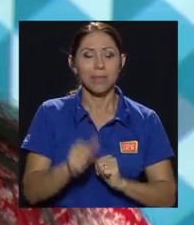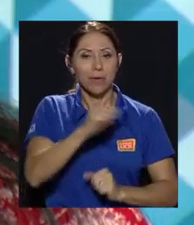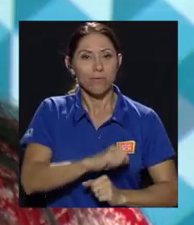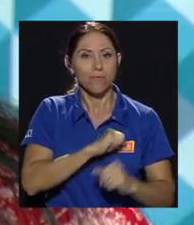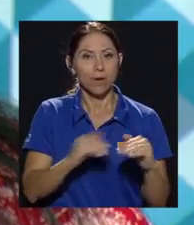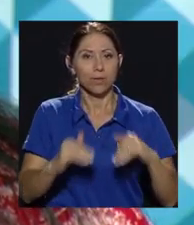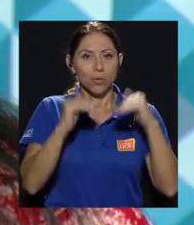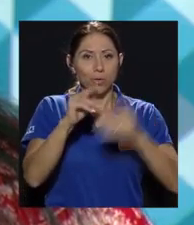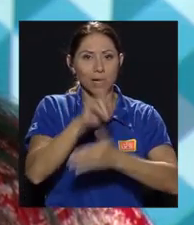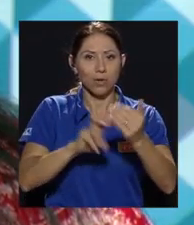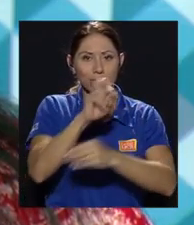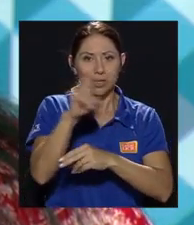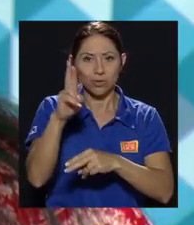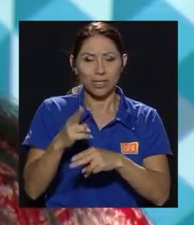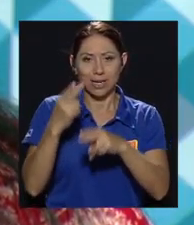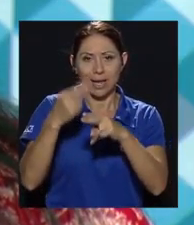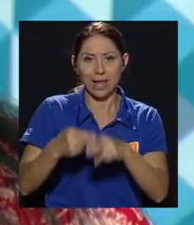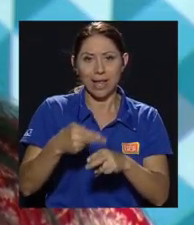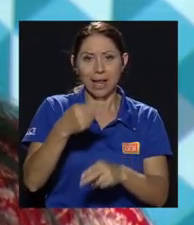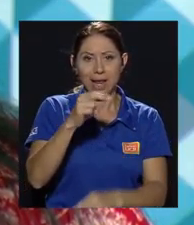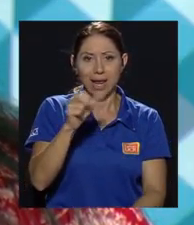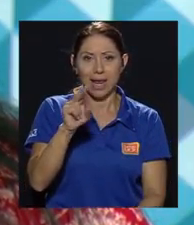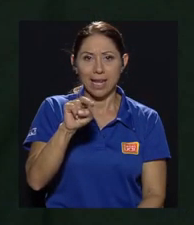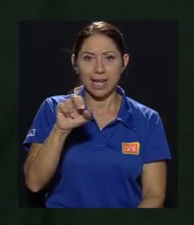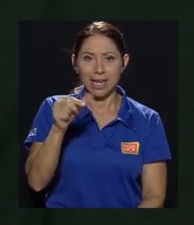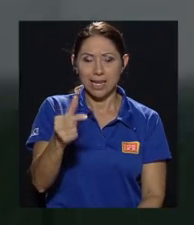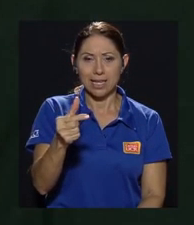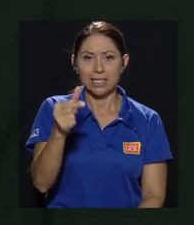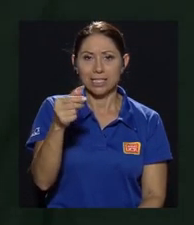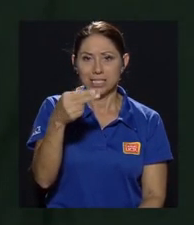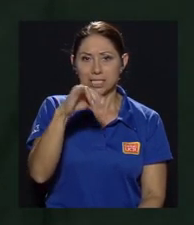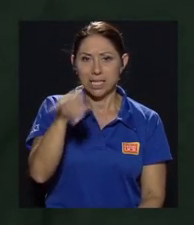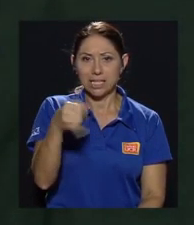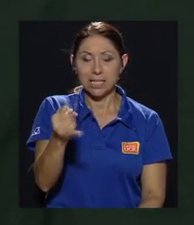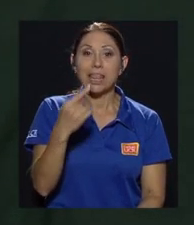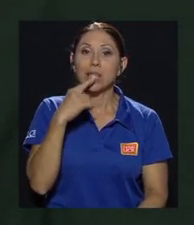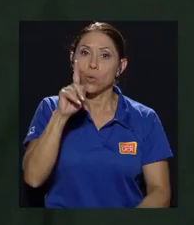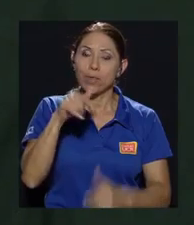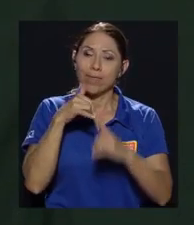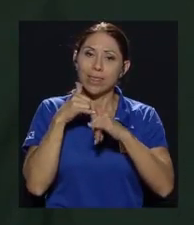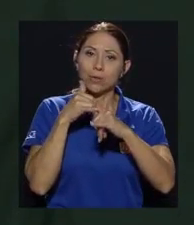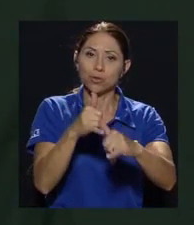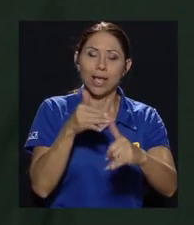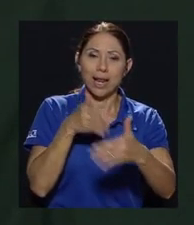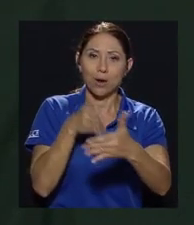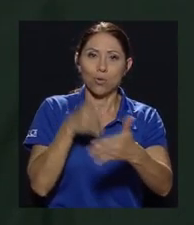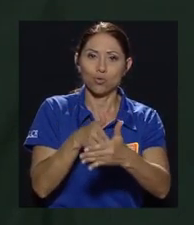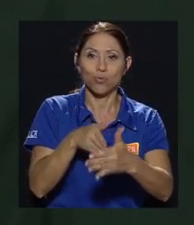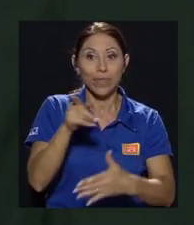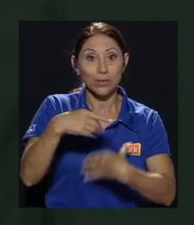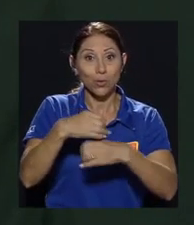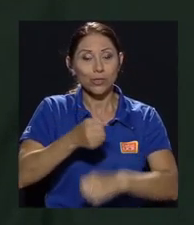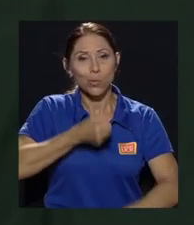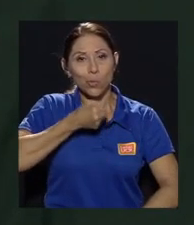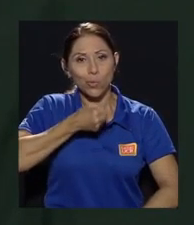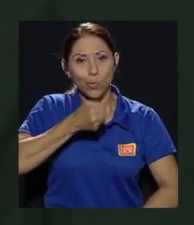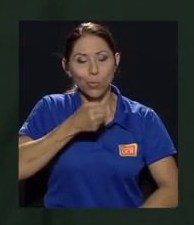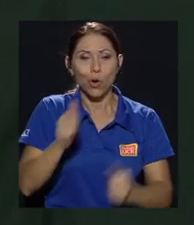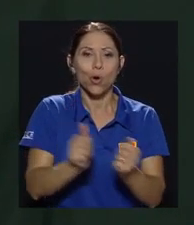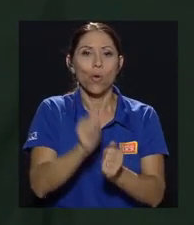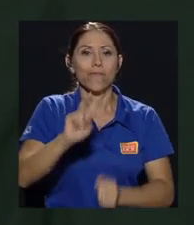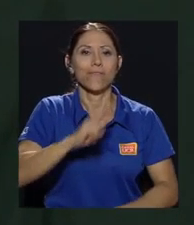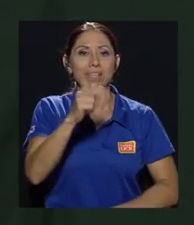de la Universidad de Costa Rica, Henning Jensen, llamó a denunciar el acoso en una conferencia de prensa, ofrecida junto con los